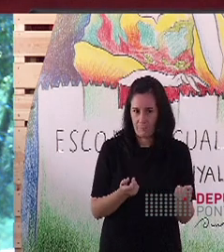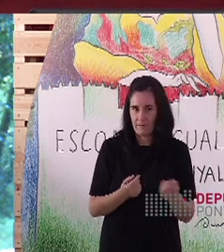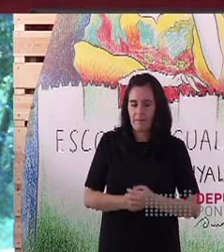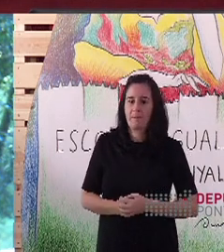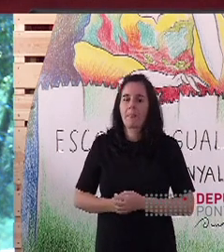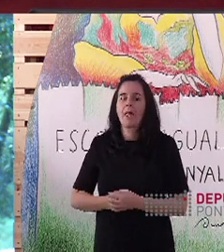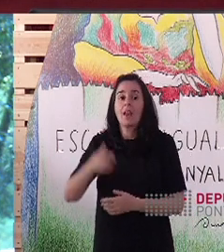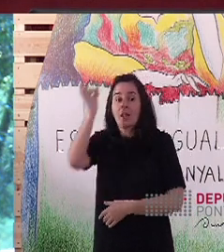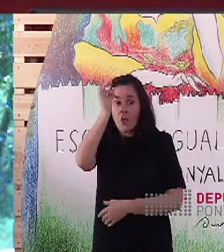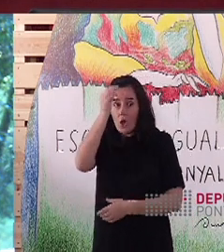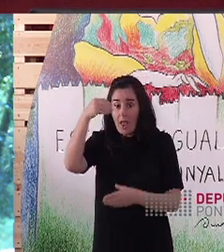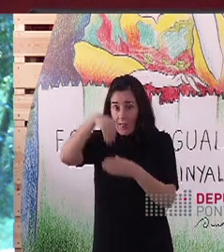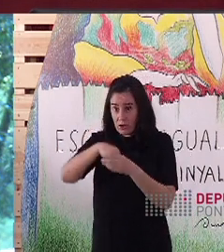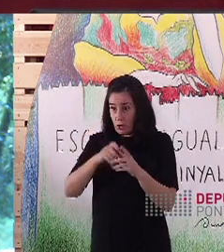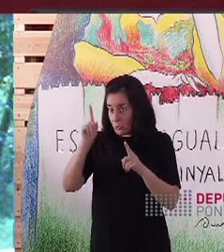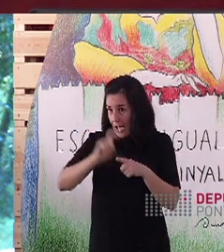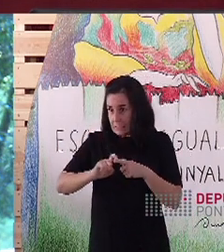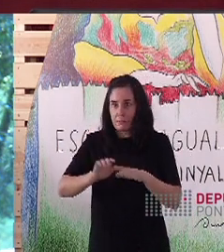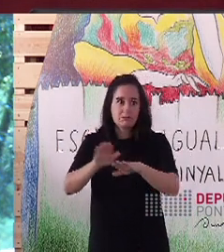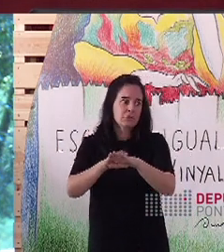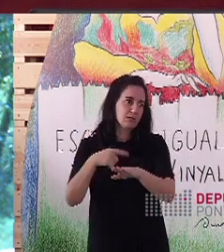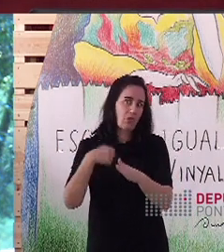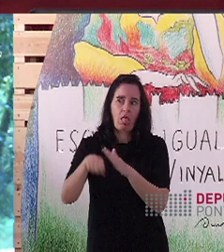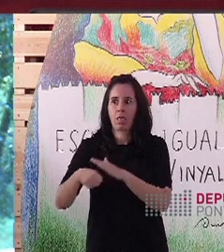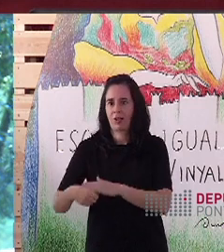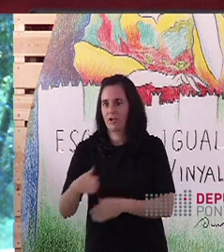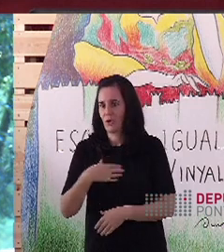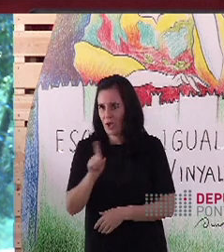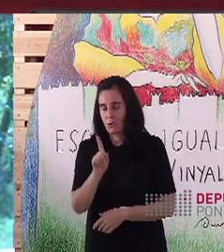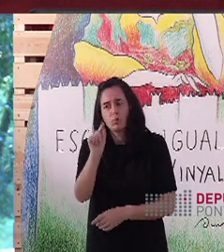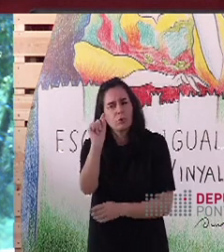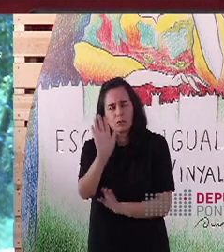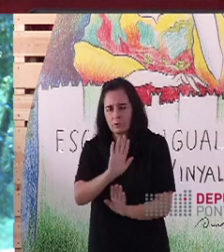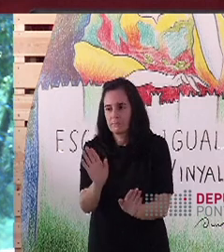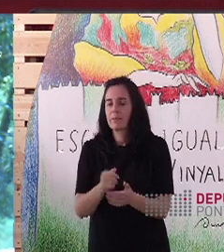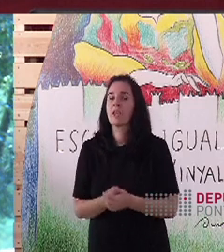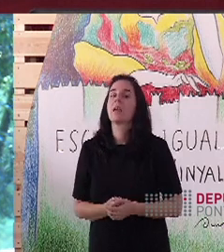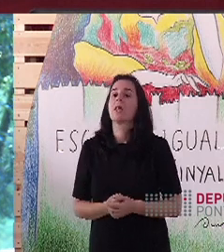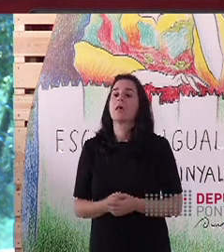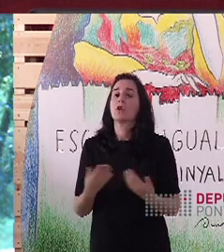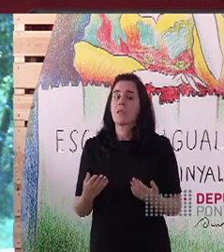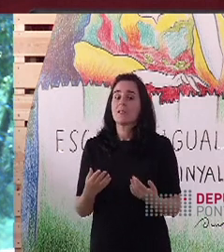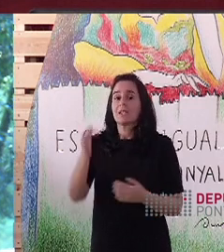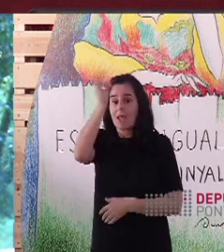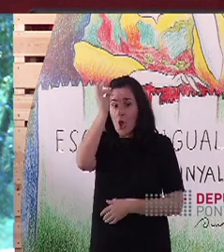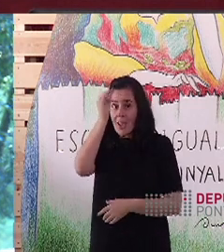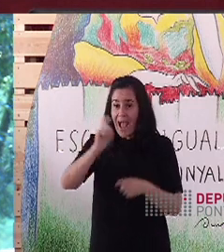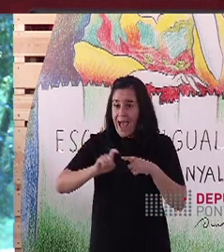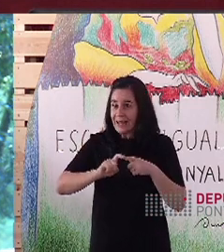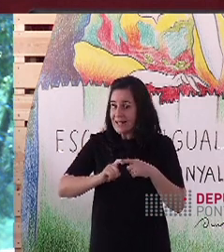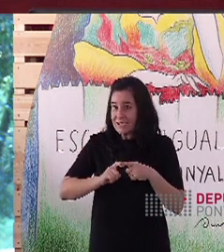una característica, y termino en un minuto que no os quiero cansar, vamos. La característica primera que tiene es que la teoría